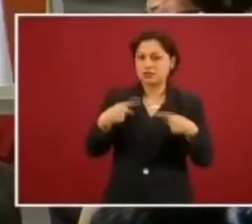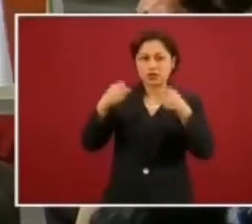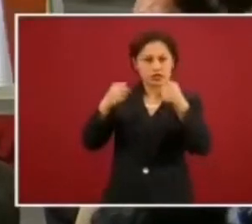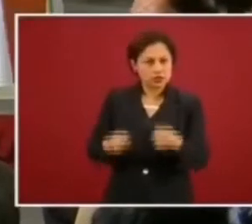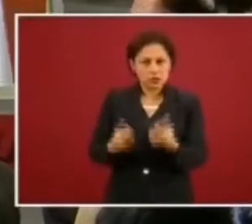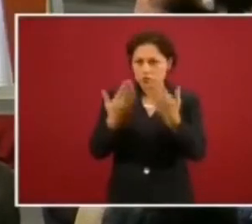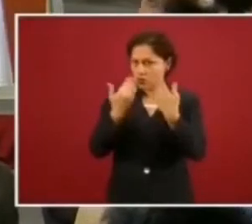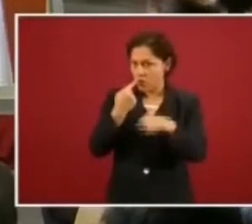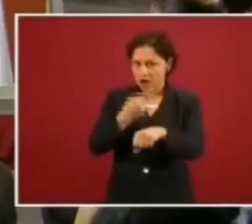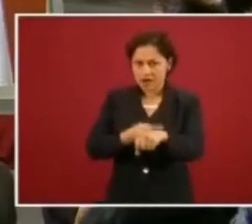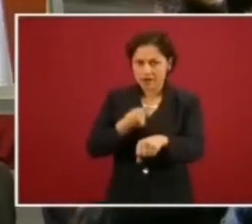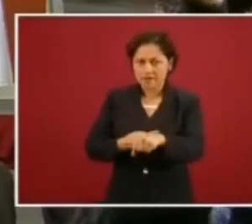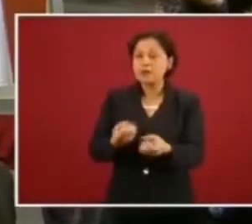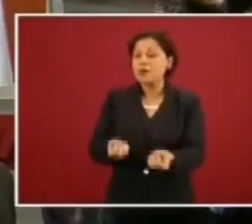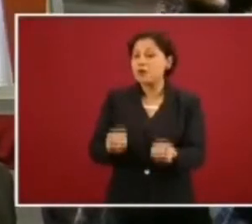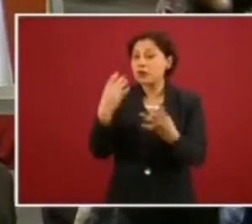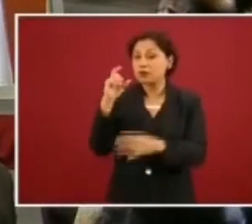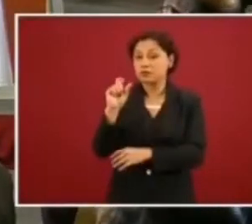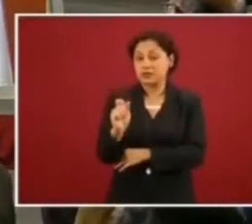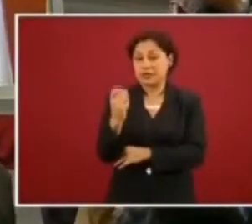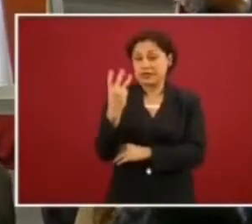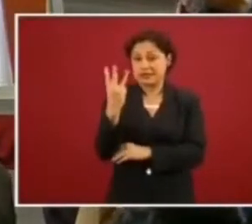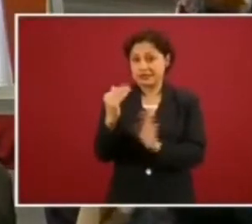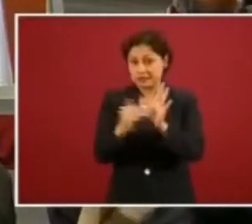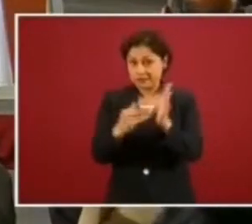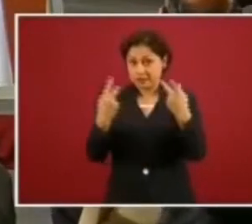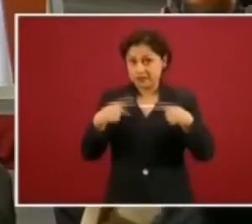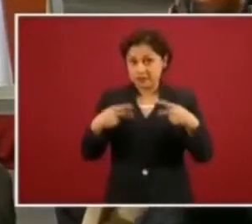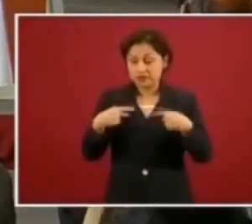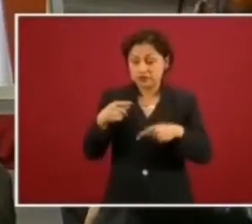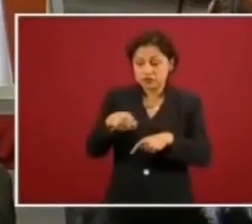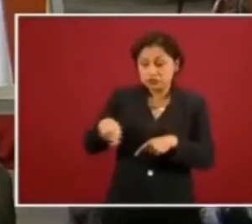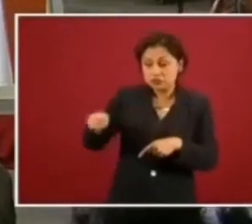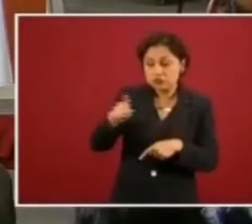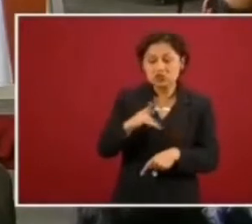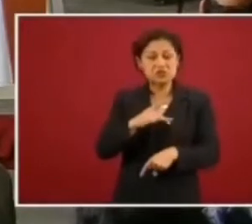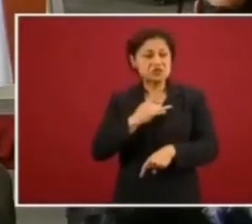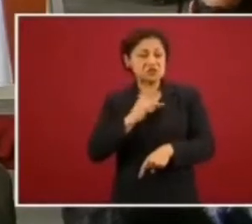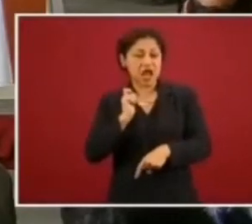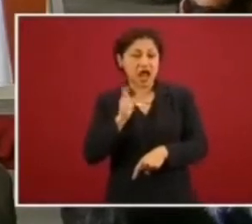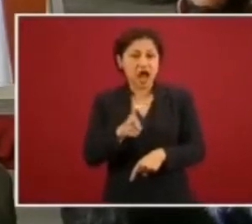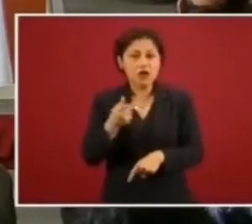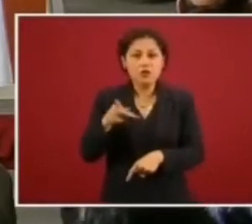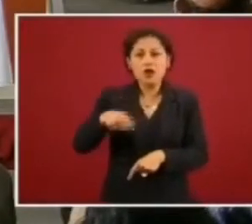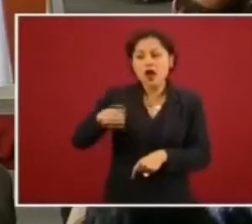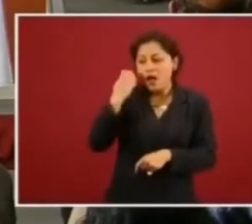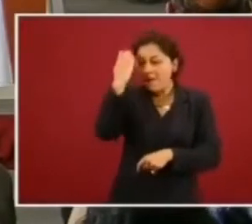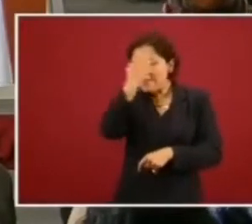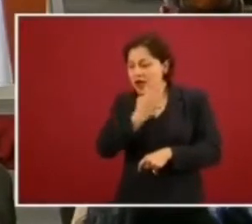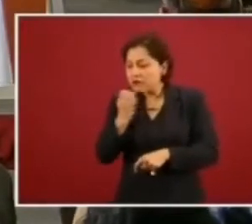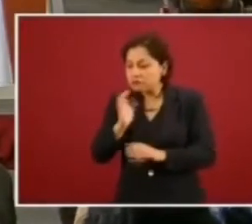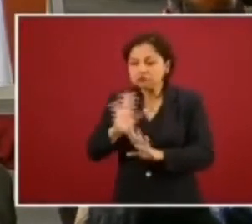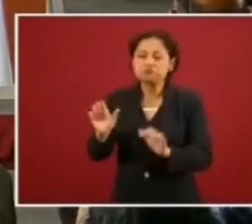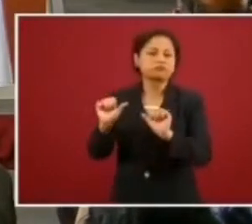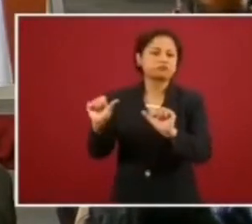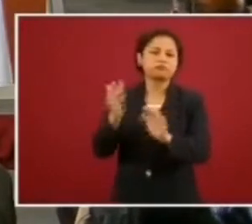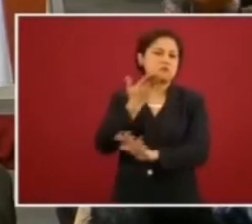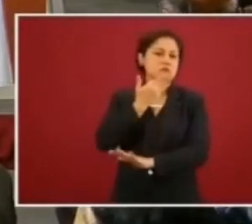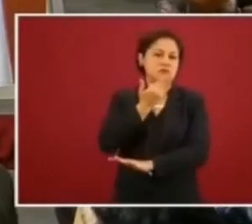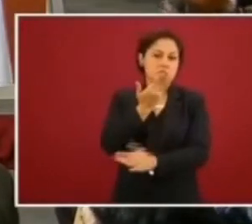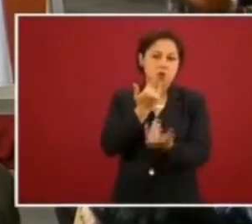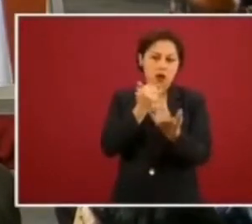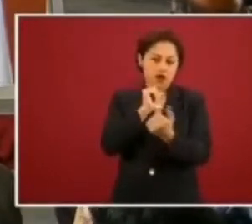ellas 23.000 personas que no presentaron infección confirmada por COVID. Y lo que vemos